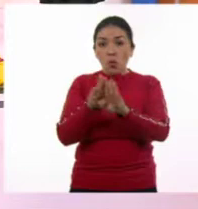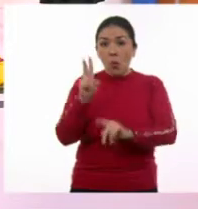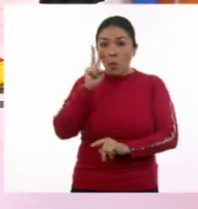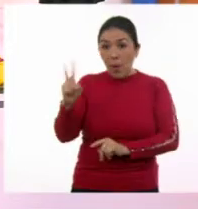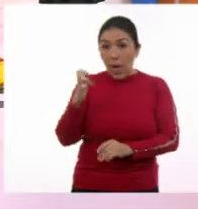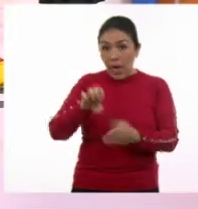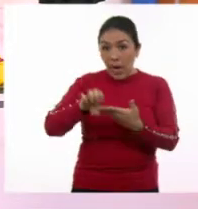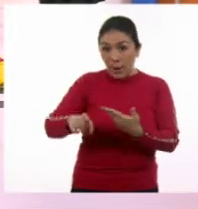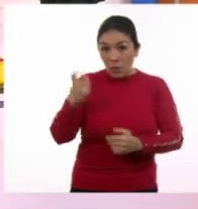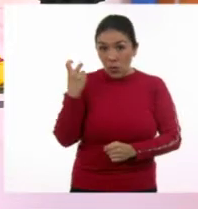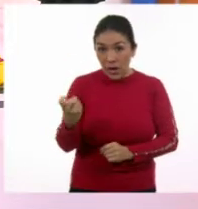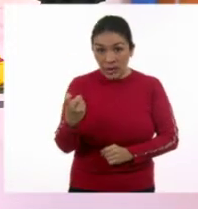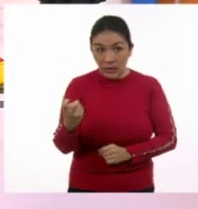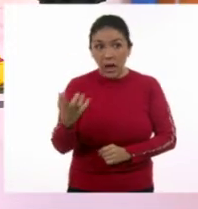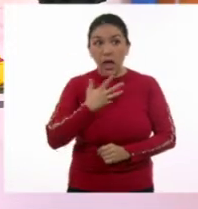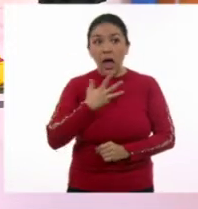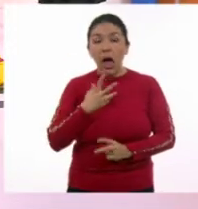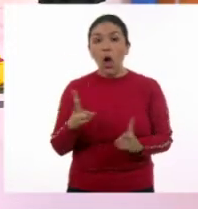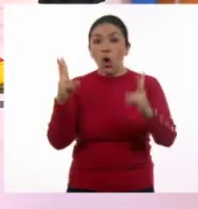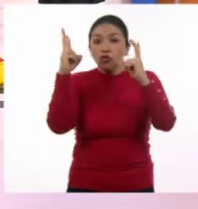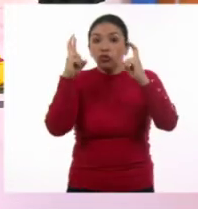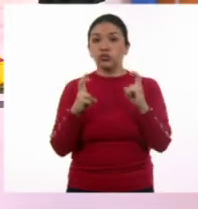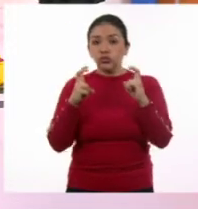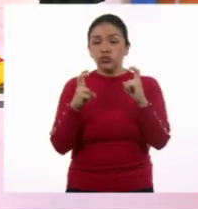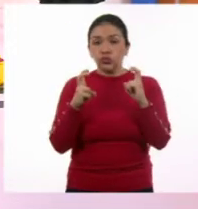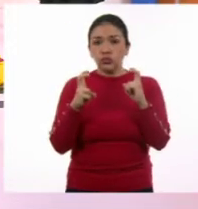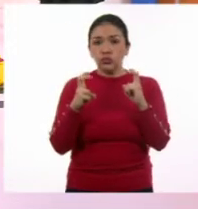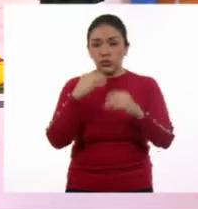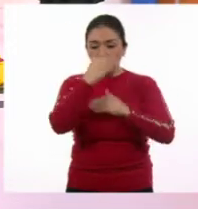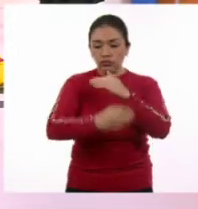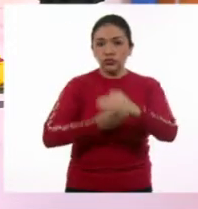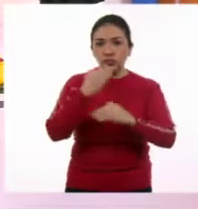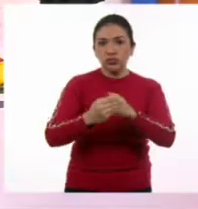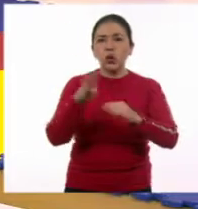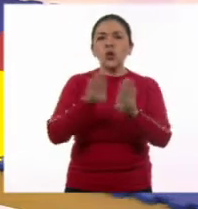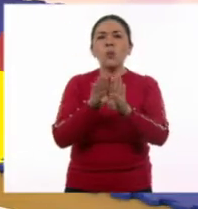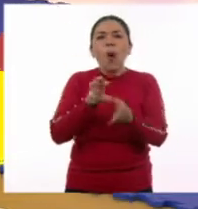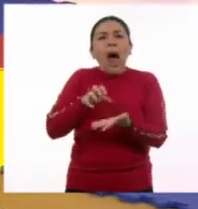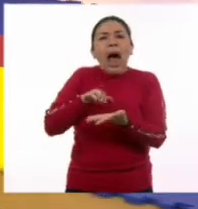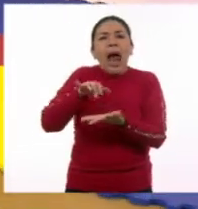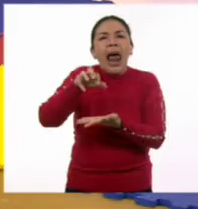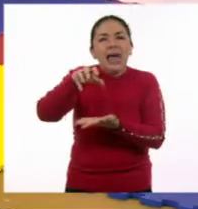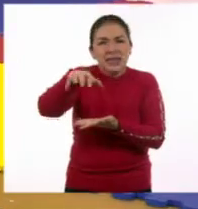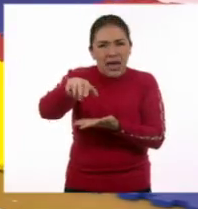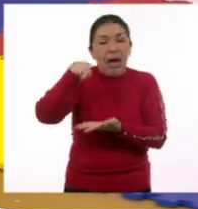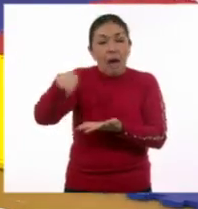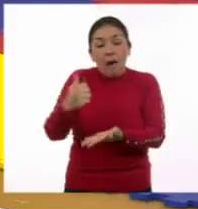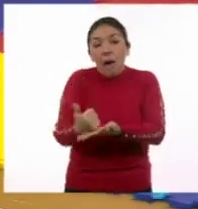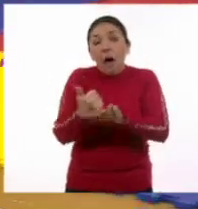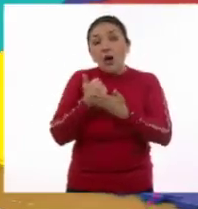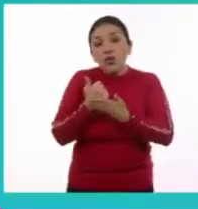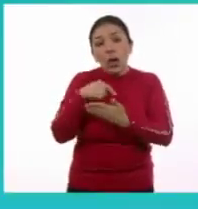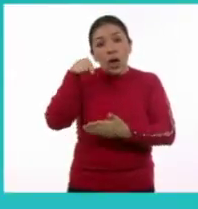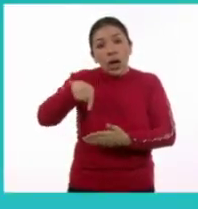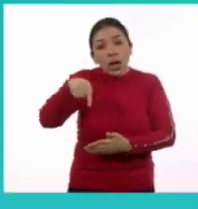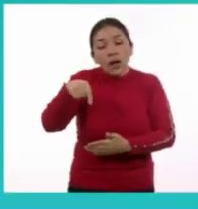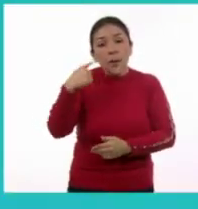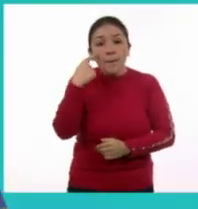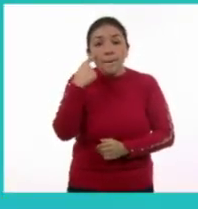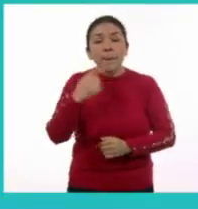tenemos nuestro sujetador de tipo araña se nos va a ayudar y va que se va a